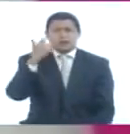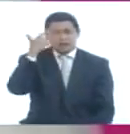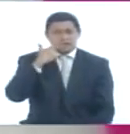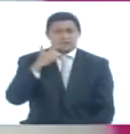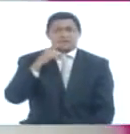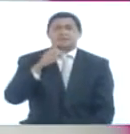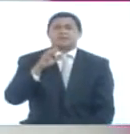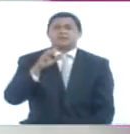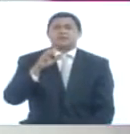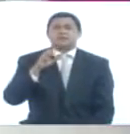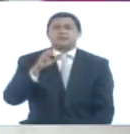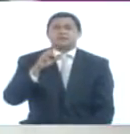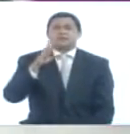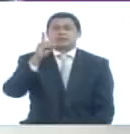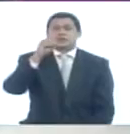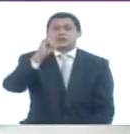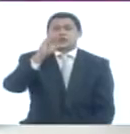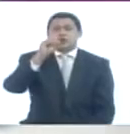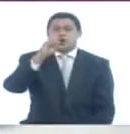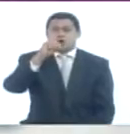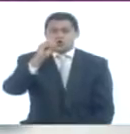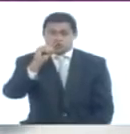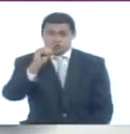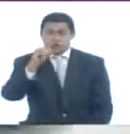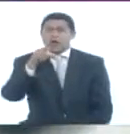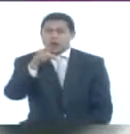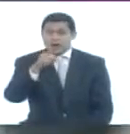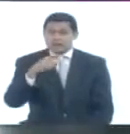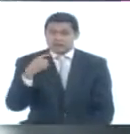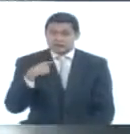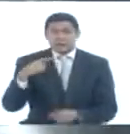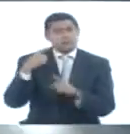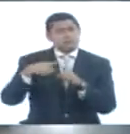diodo. Los láseres de diodo son láser que tienen